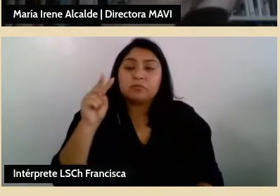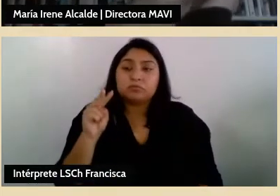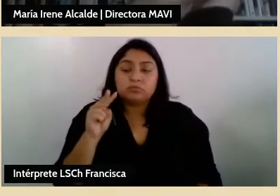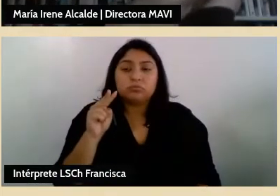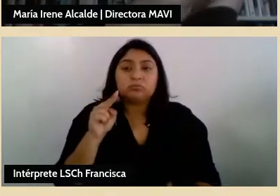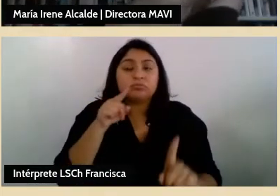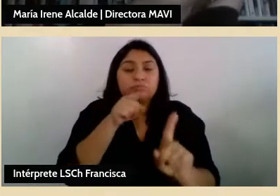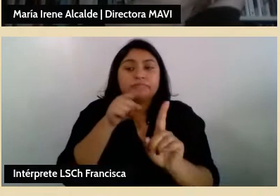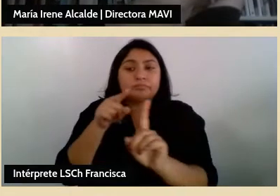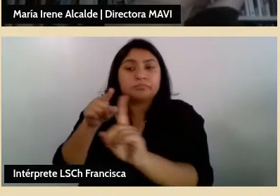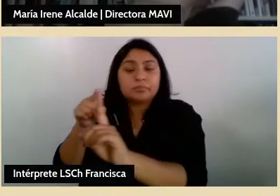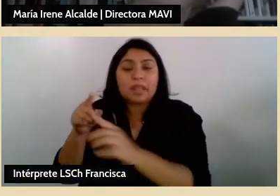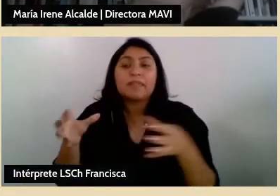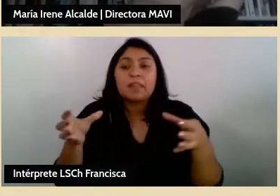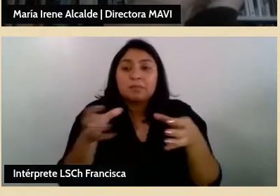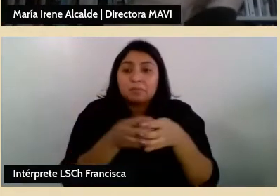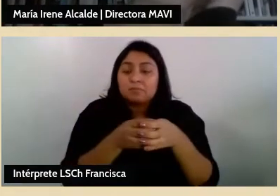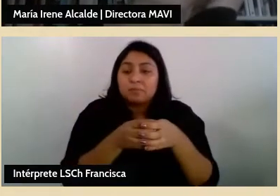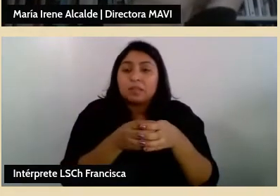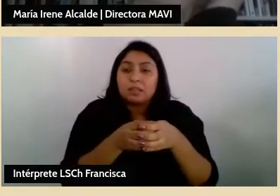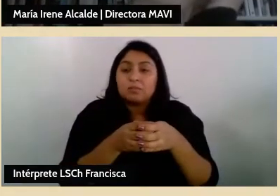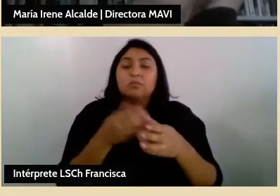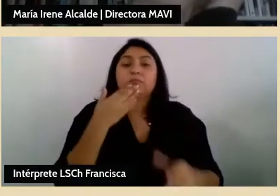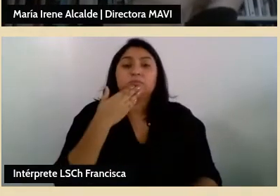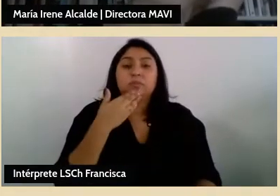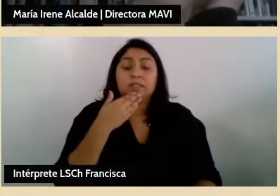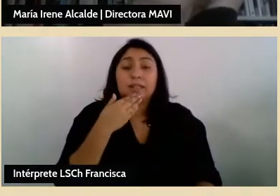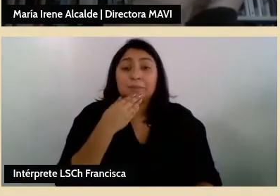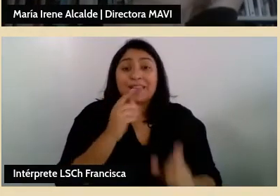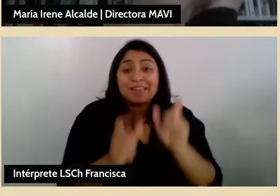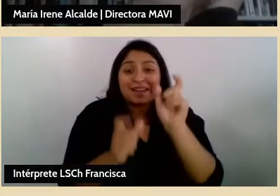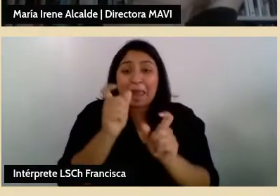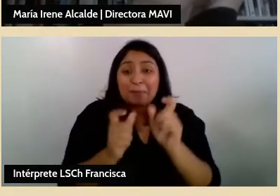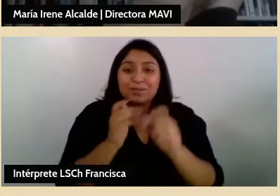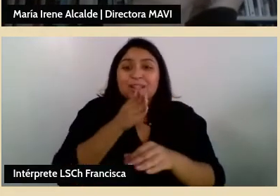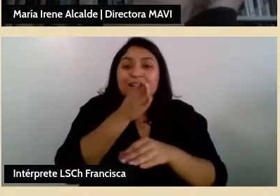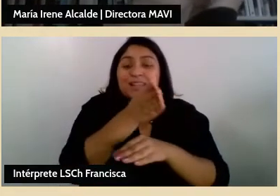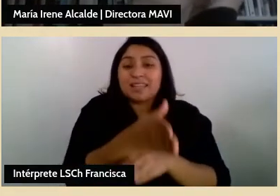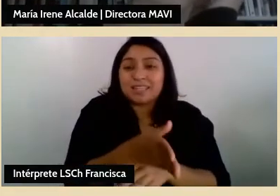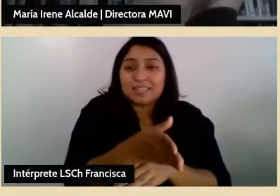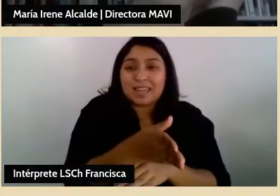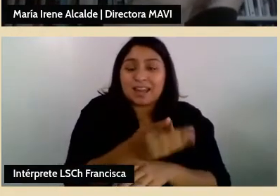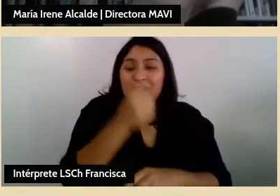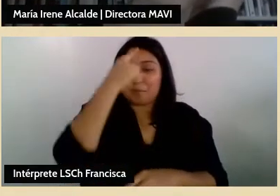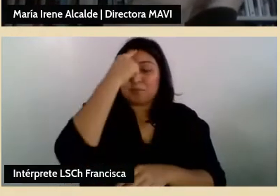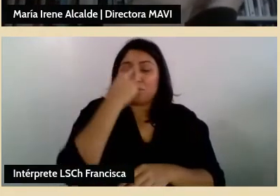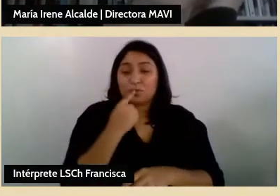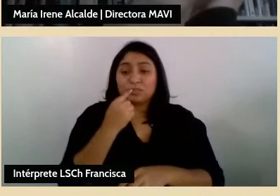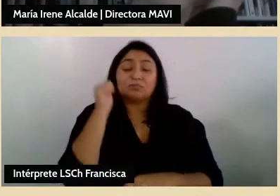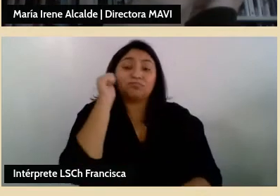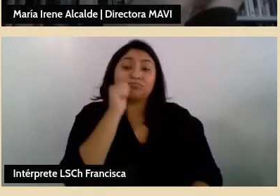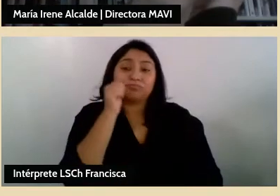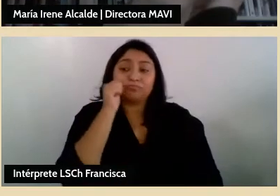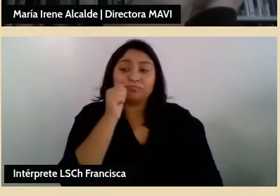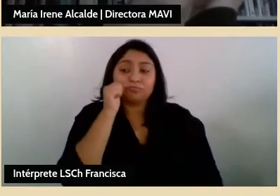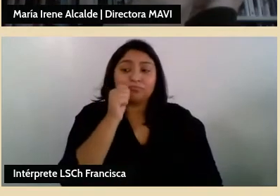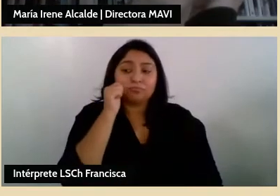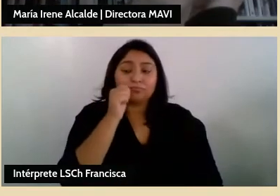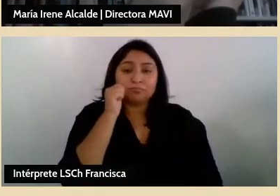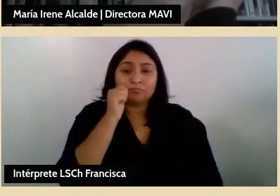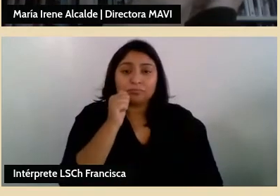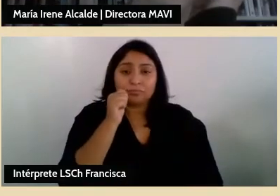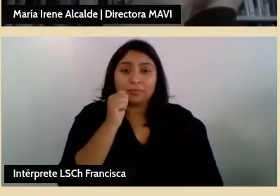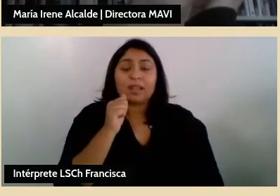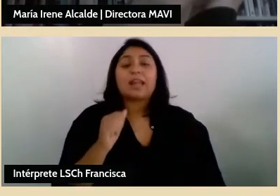mismo equipo y también con las personas que visitan la muestra día a día, se hace súper